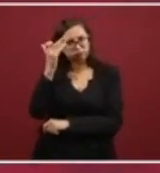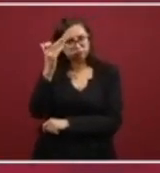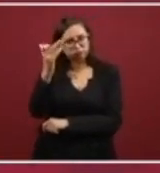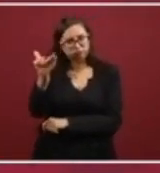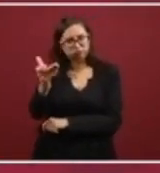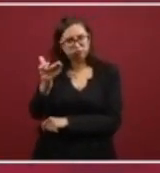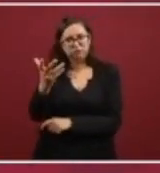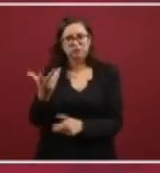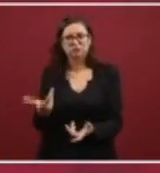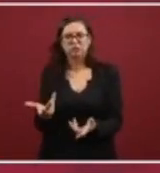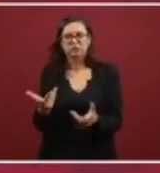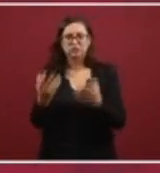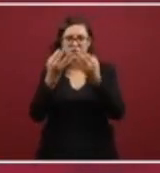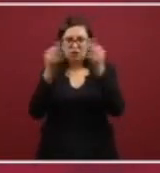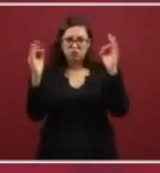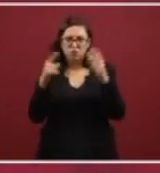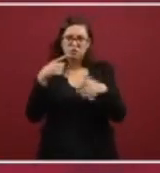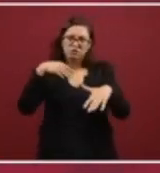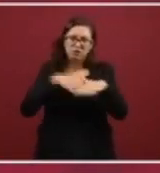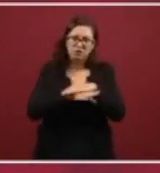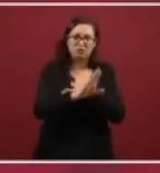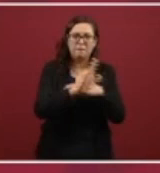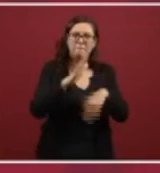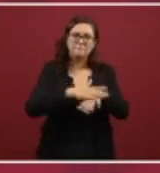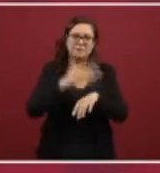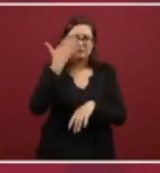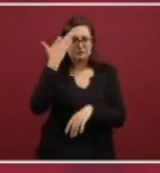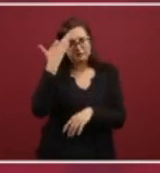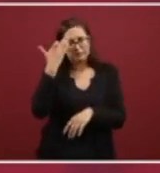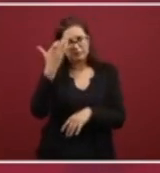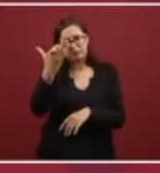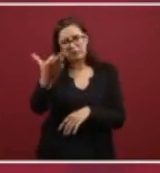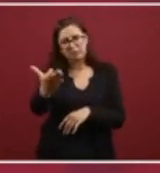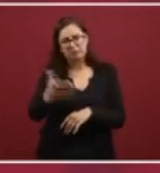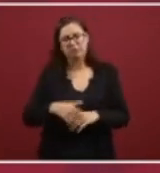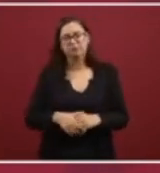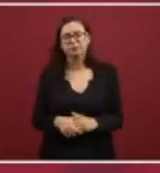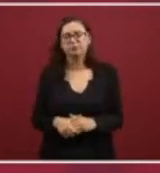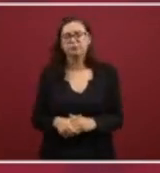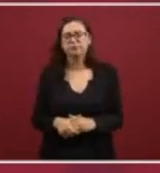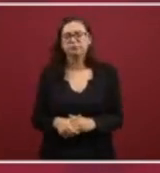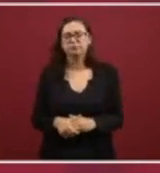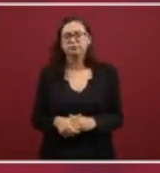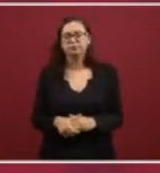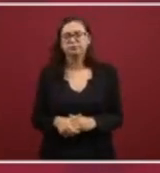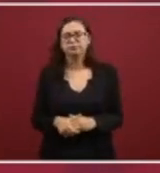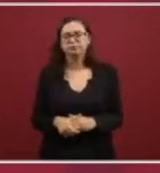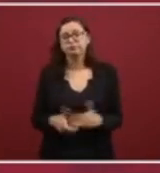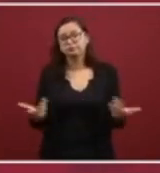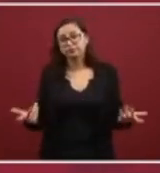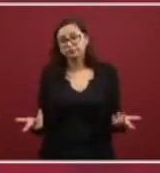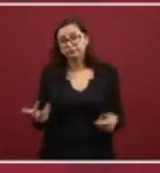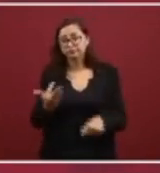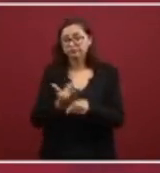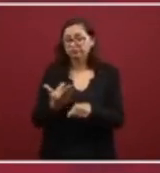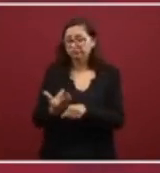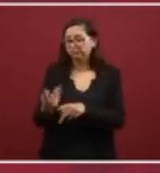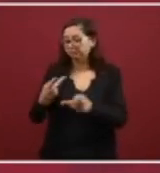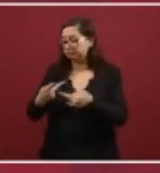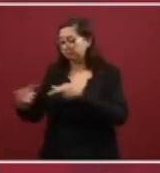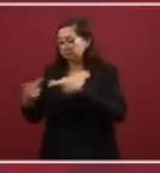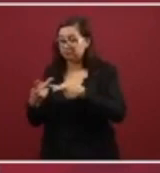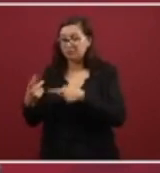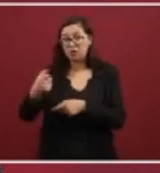de paso por aduanas se amplían en demasía. Entonces, uno de los efectos que este plan puede tener es